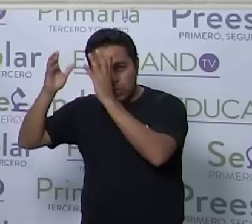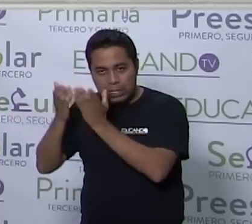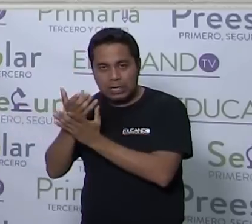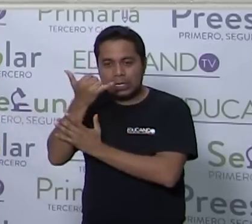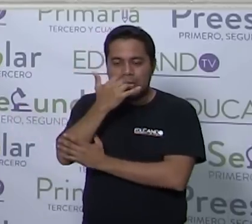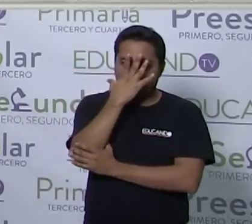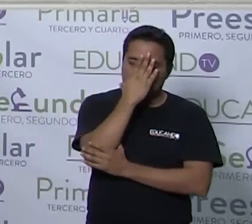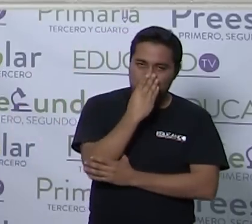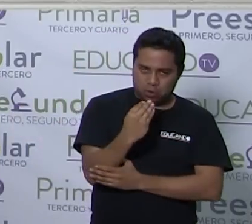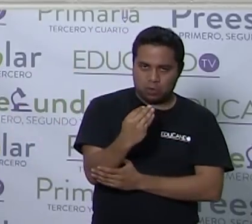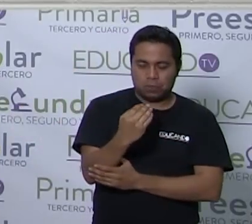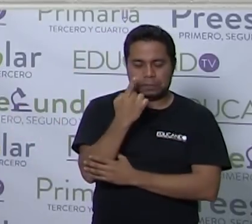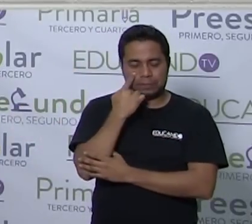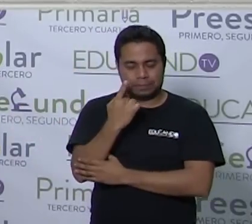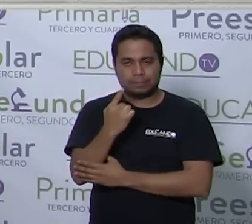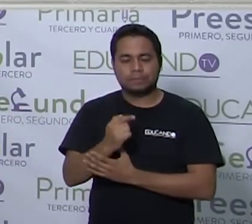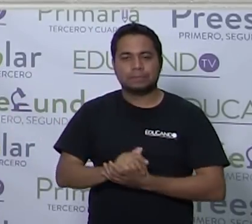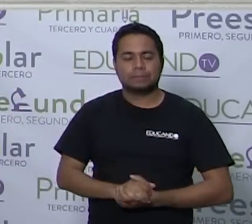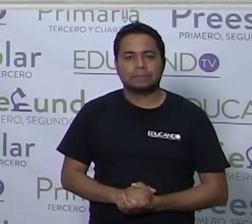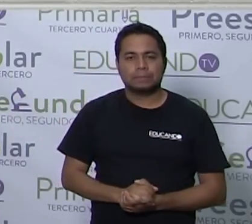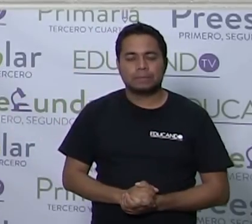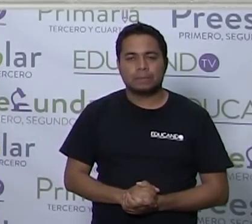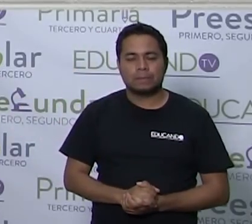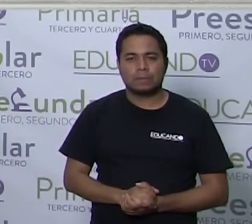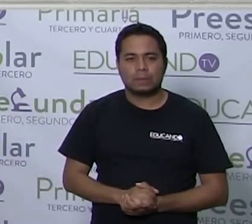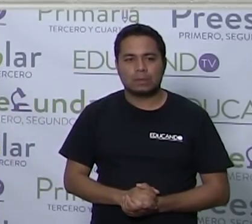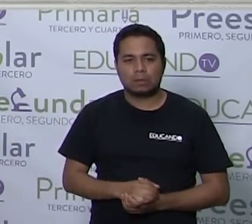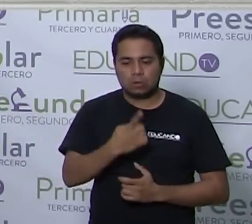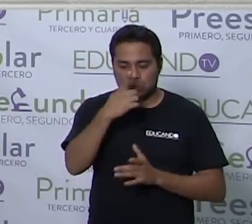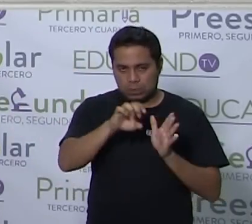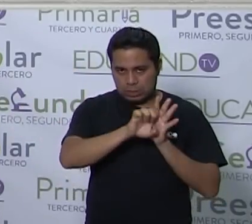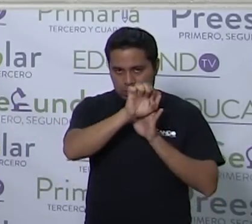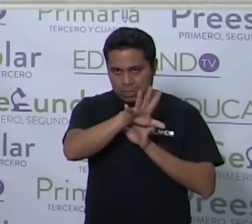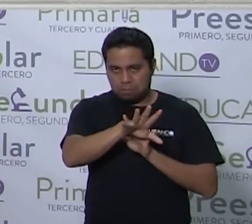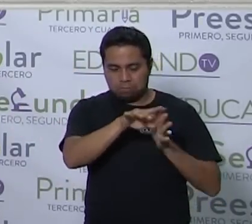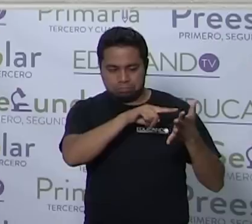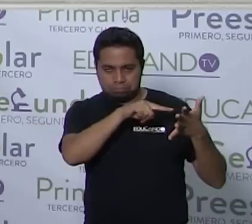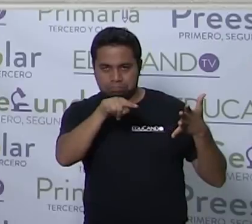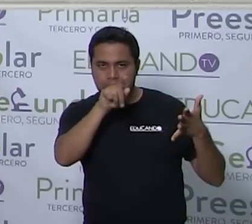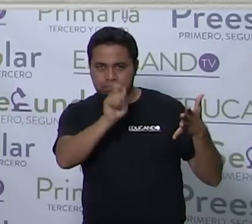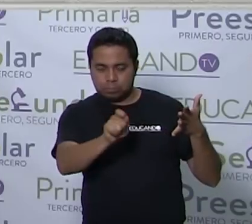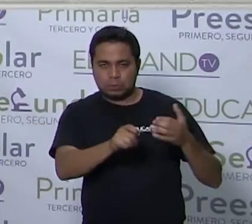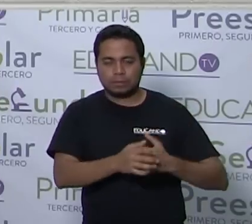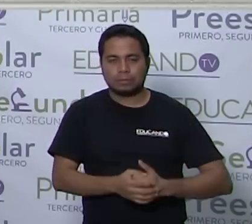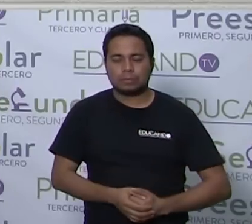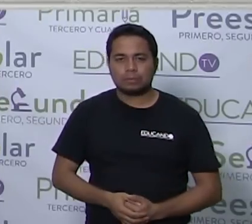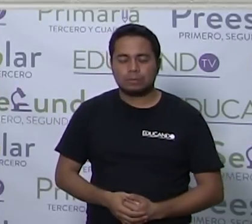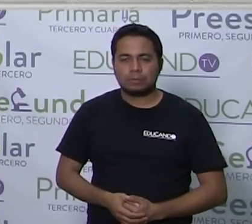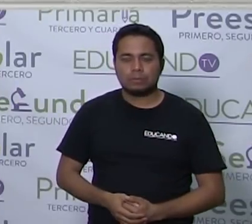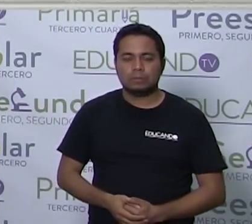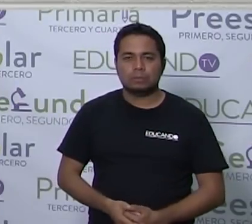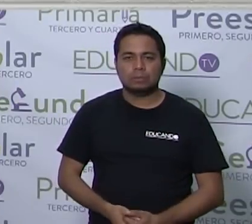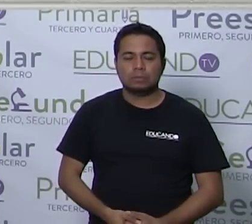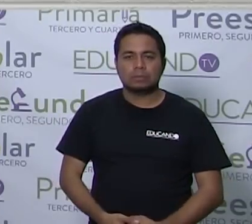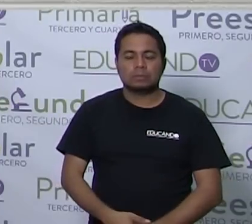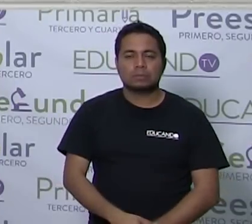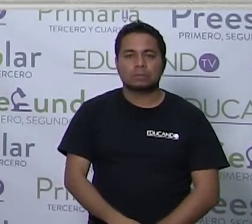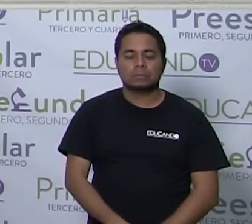Fíjense muy bien. El primer ejemplo dice así: la luna